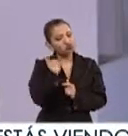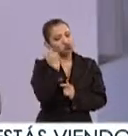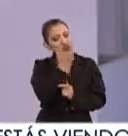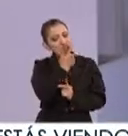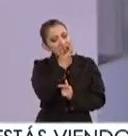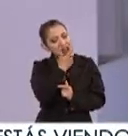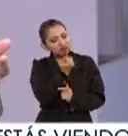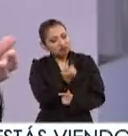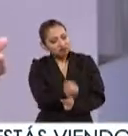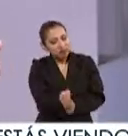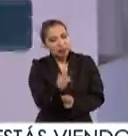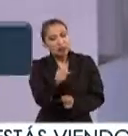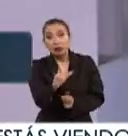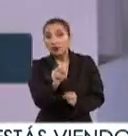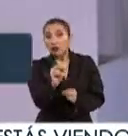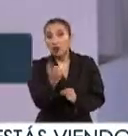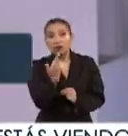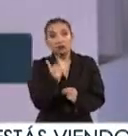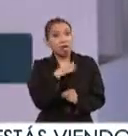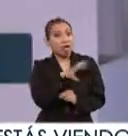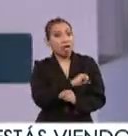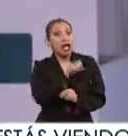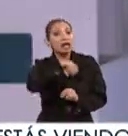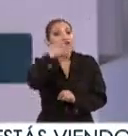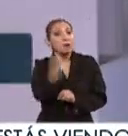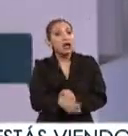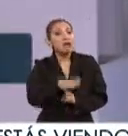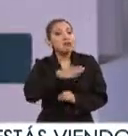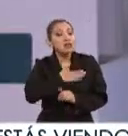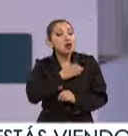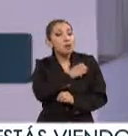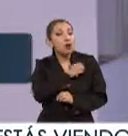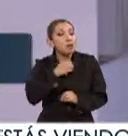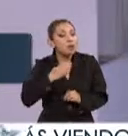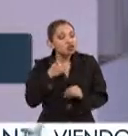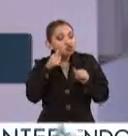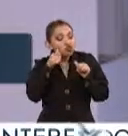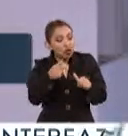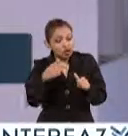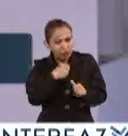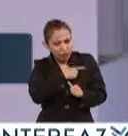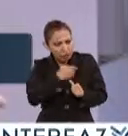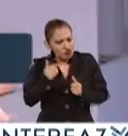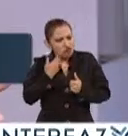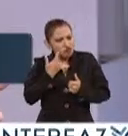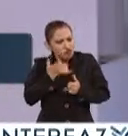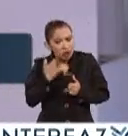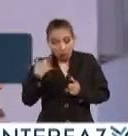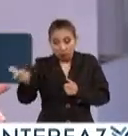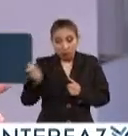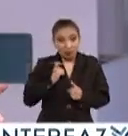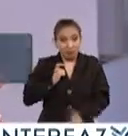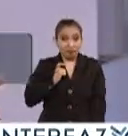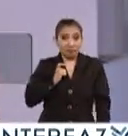dominio del inglés, no es cuestión de pasión, es obligación, es compromiso hacia ellos. Tengo que hacerlo mejor. Me están